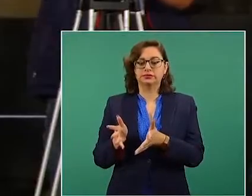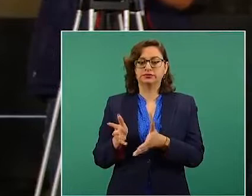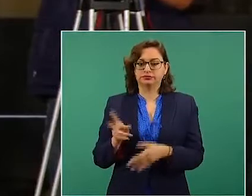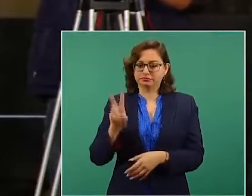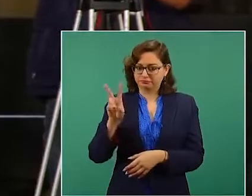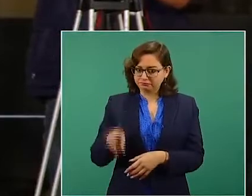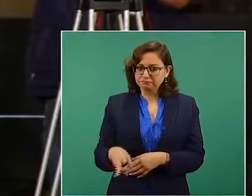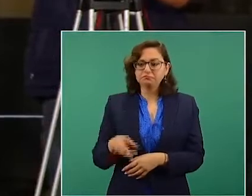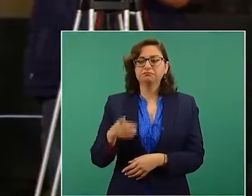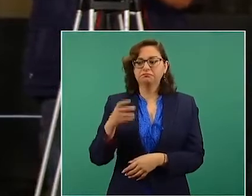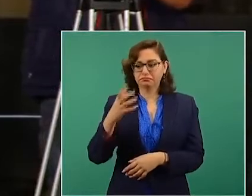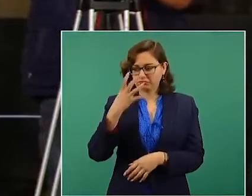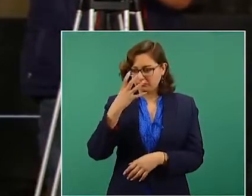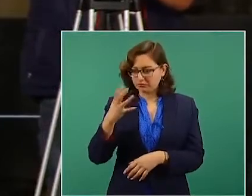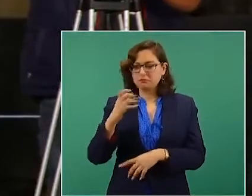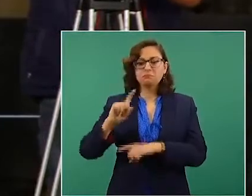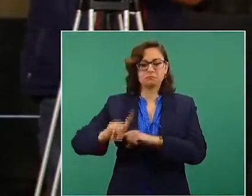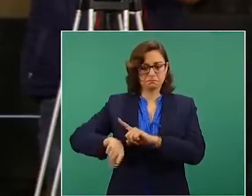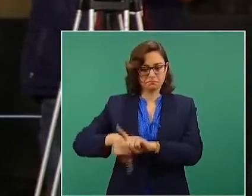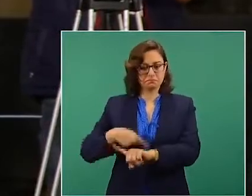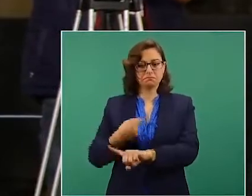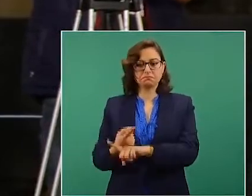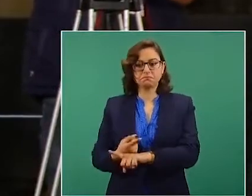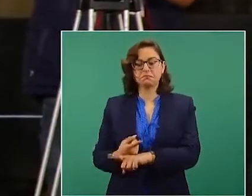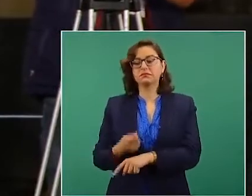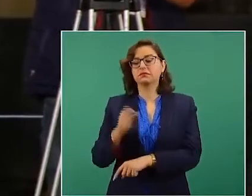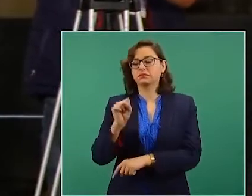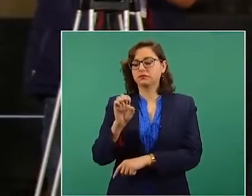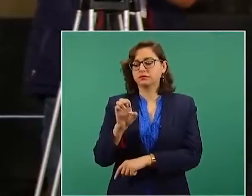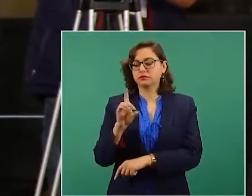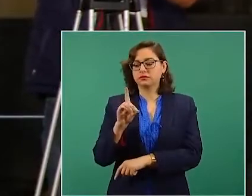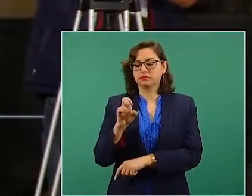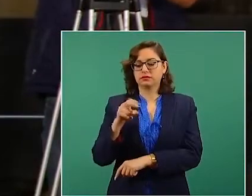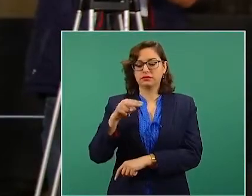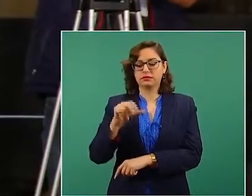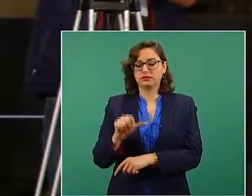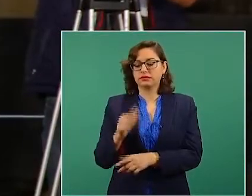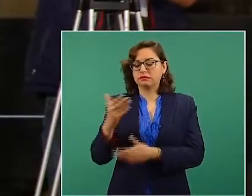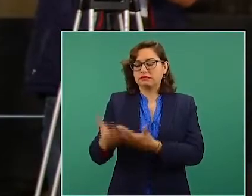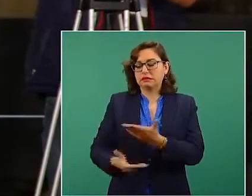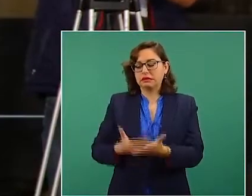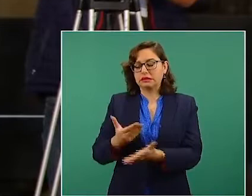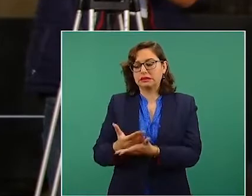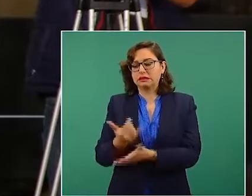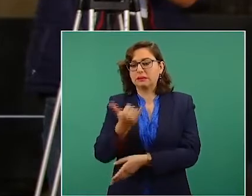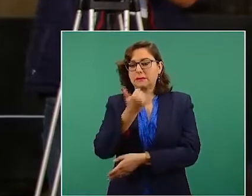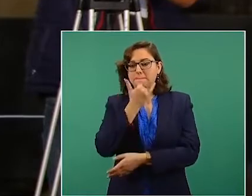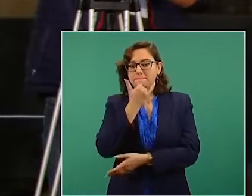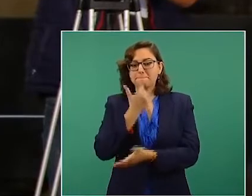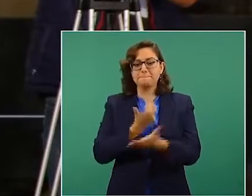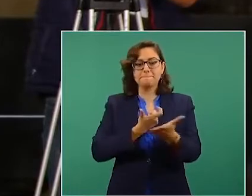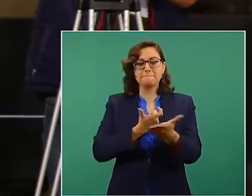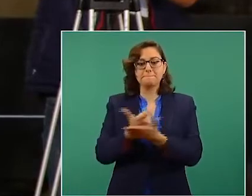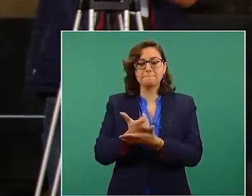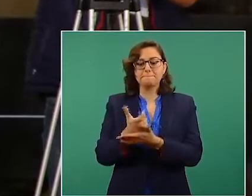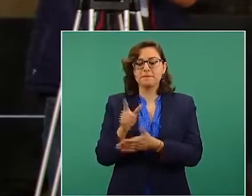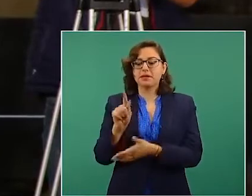como una víctima y la Secretaría de la Defensa Nacional le ofreció pagarle una indemnización